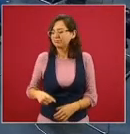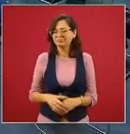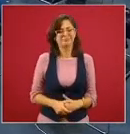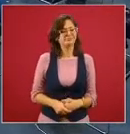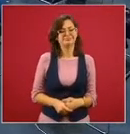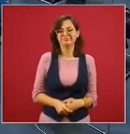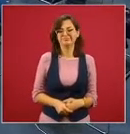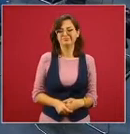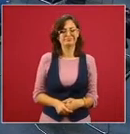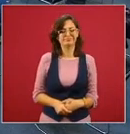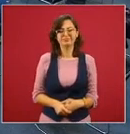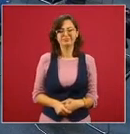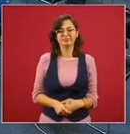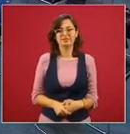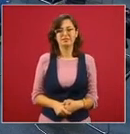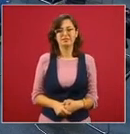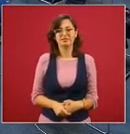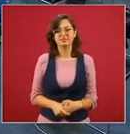Yo les